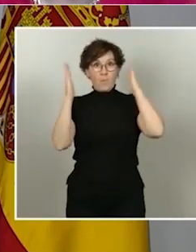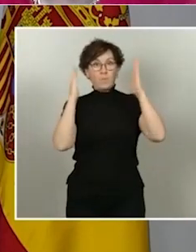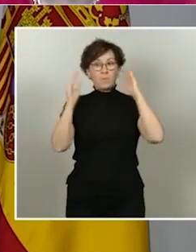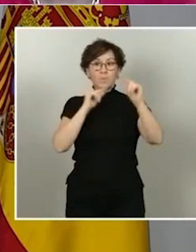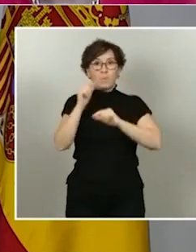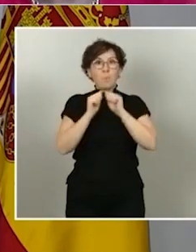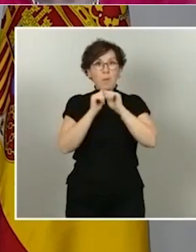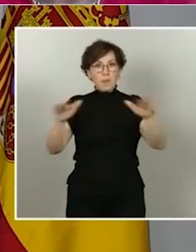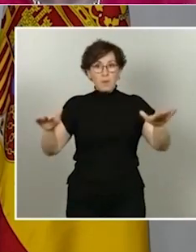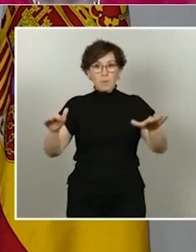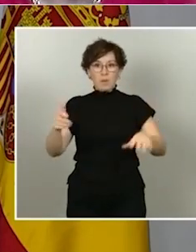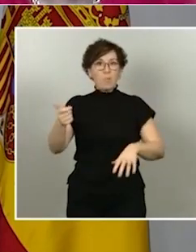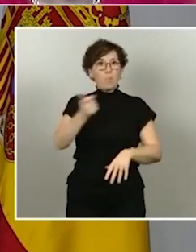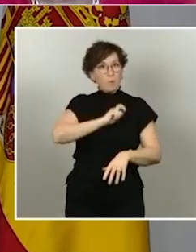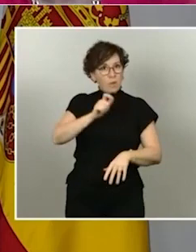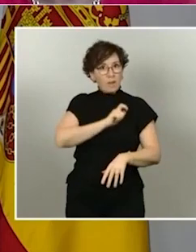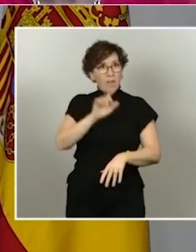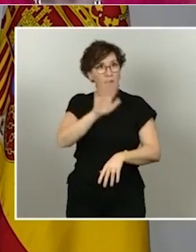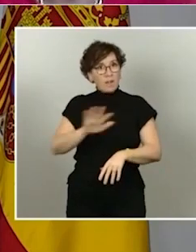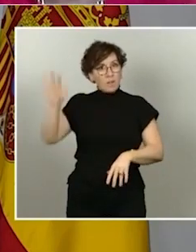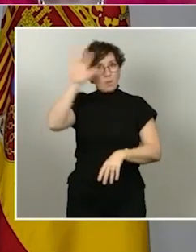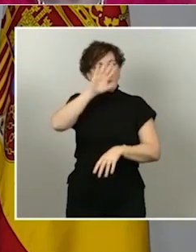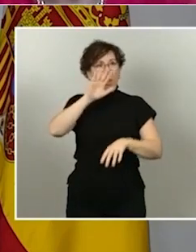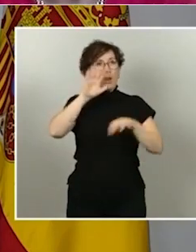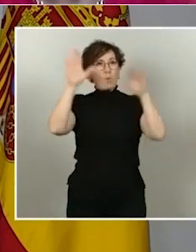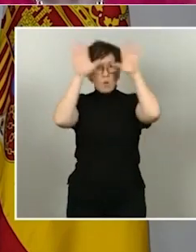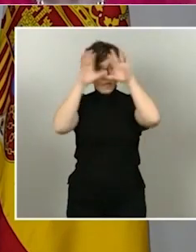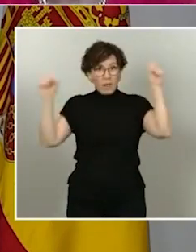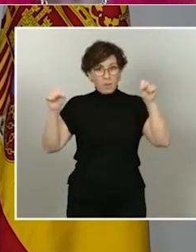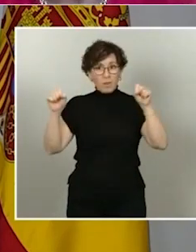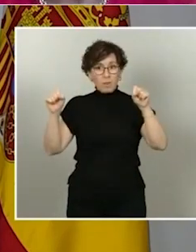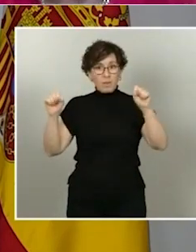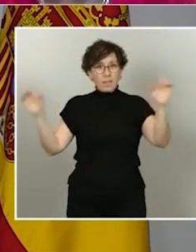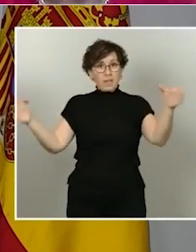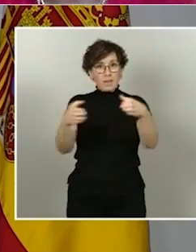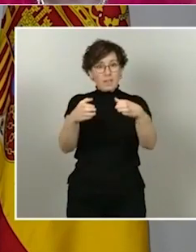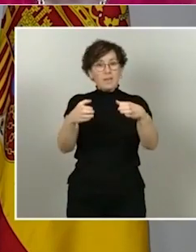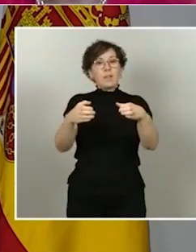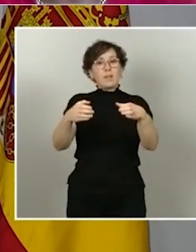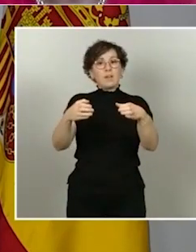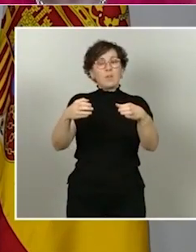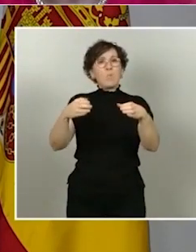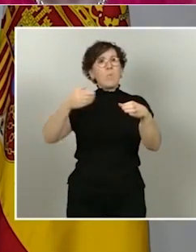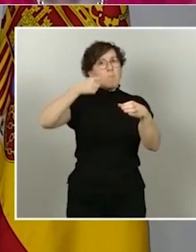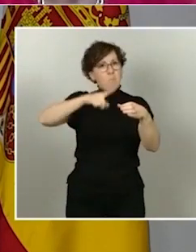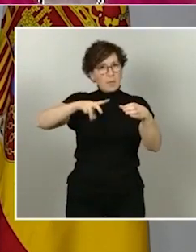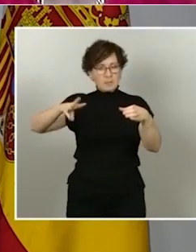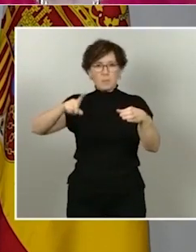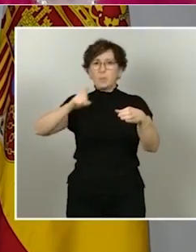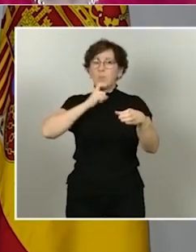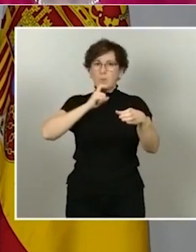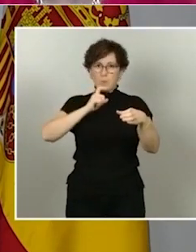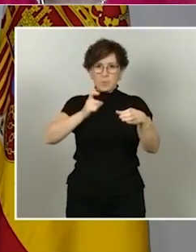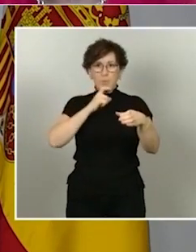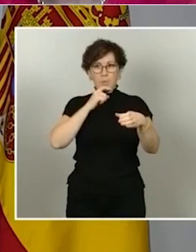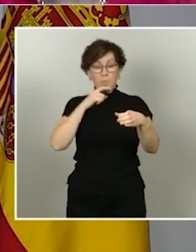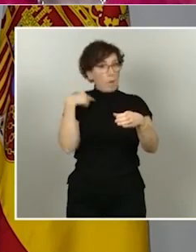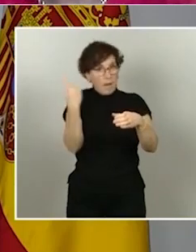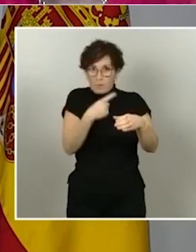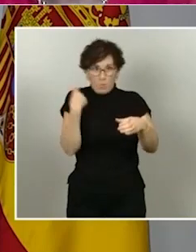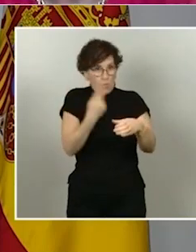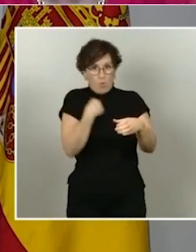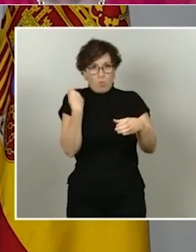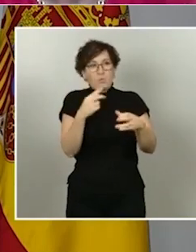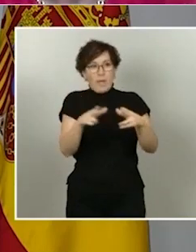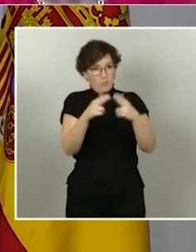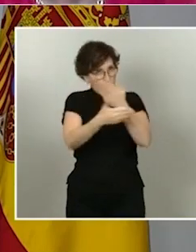informaciones sesgadas, de que es un informe, vamos a decirlo de alguna manera, hecho a la carta o condicionado. Cuando un atestado policial es lo